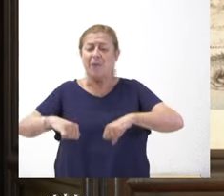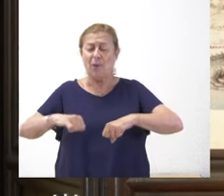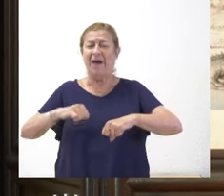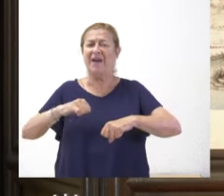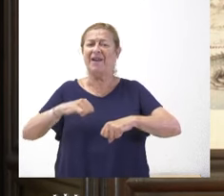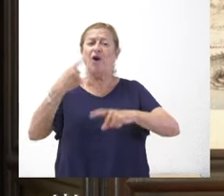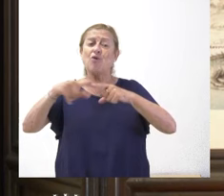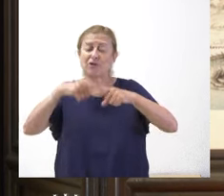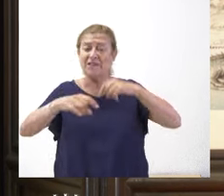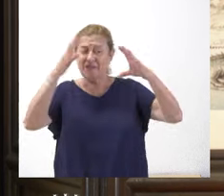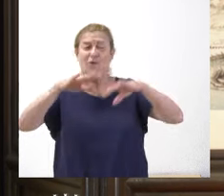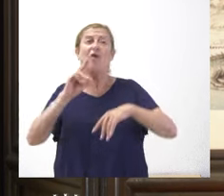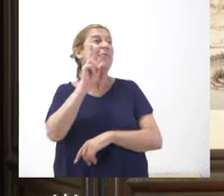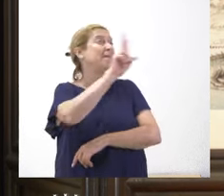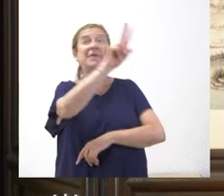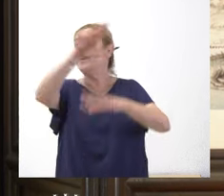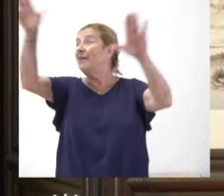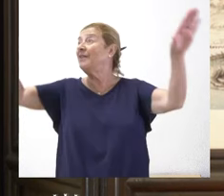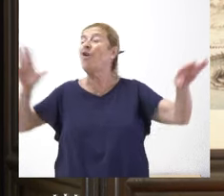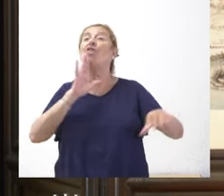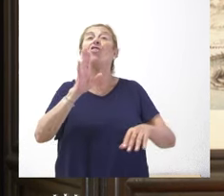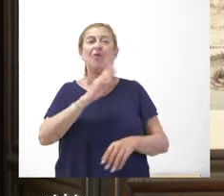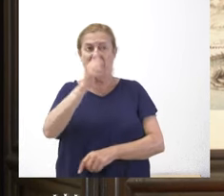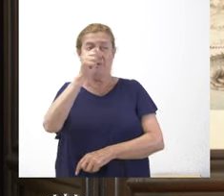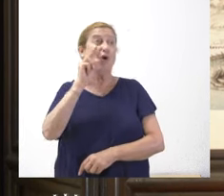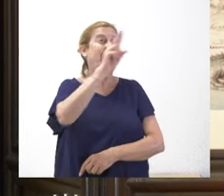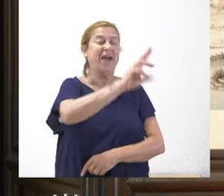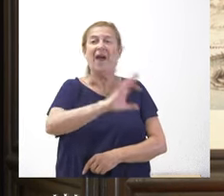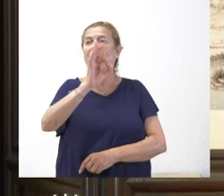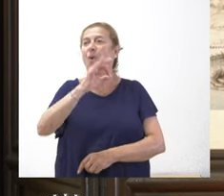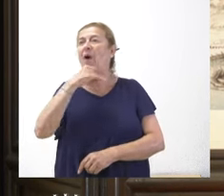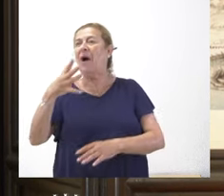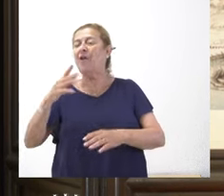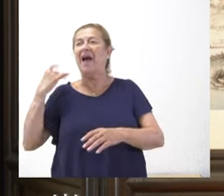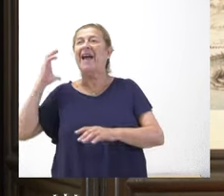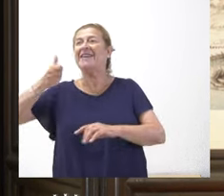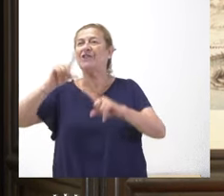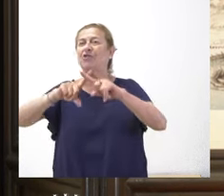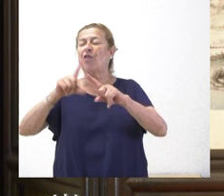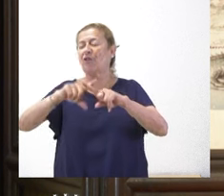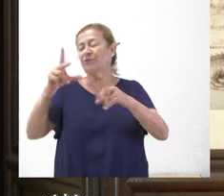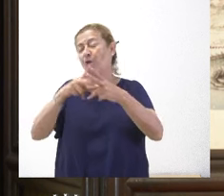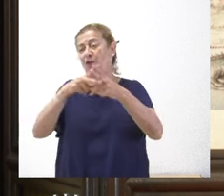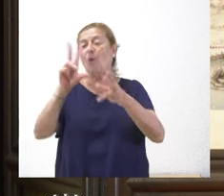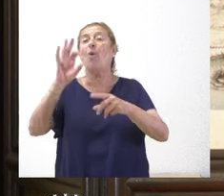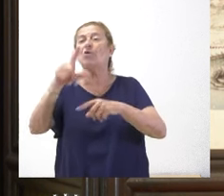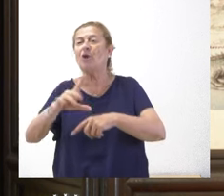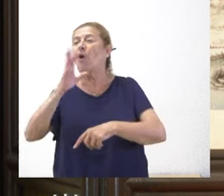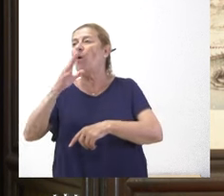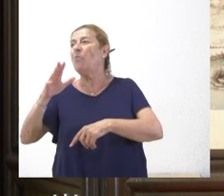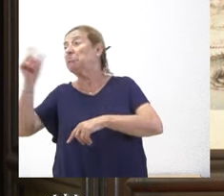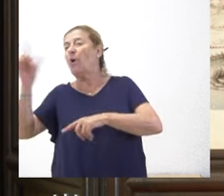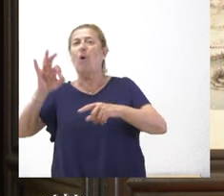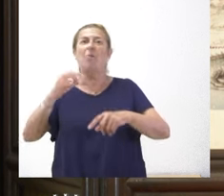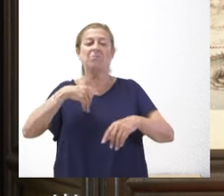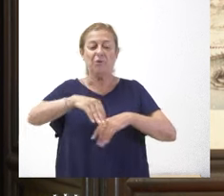iniciativas en las Cortes si al psoe o ahora sus exsocio de vox y no sé si van a abrir una vía de diálogo con el psoe en